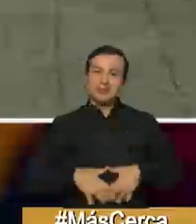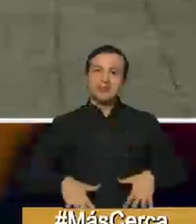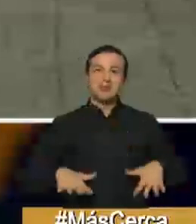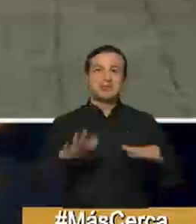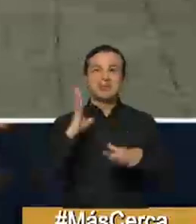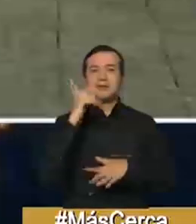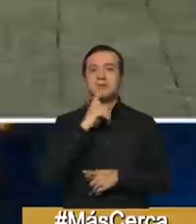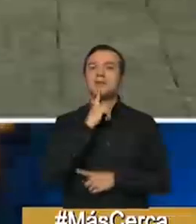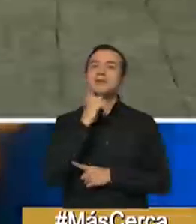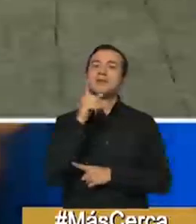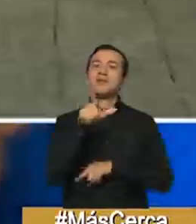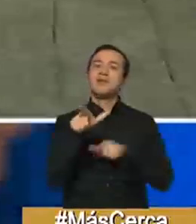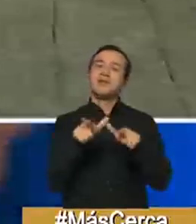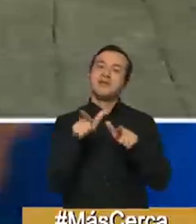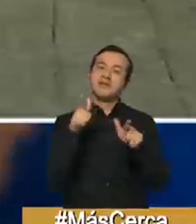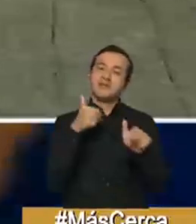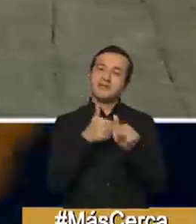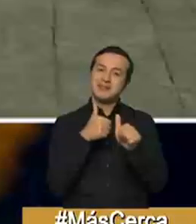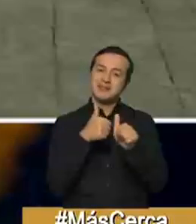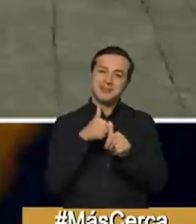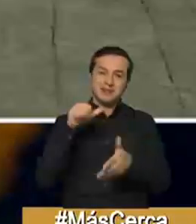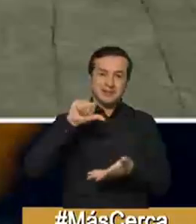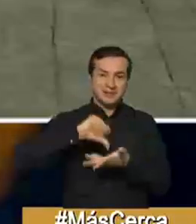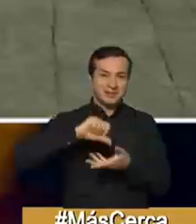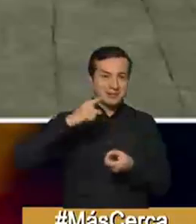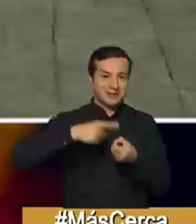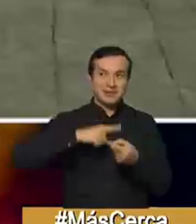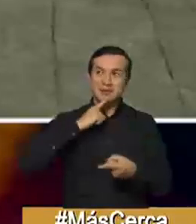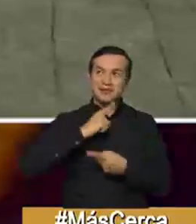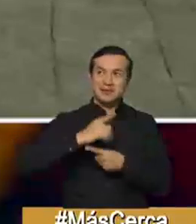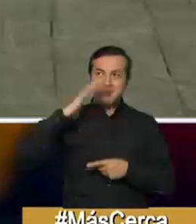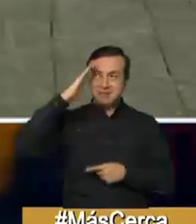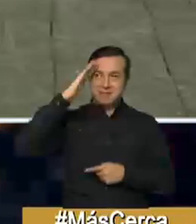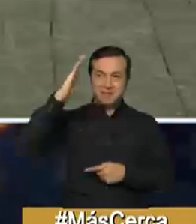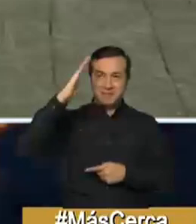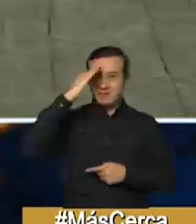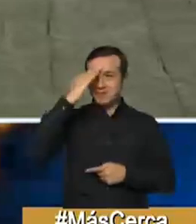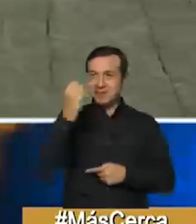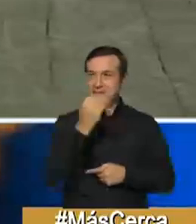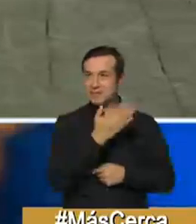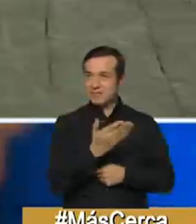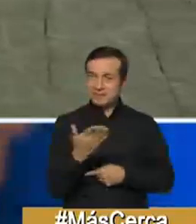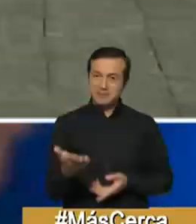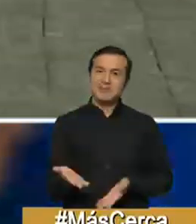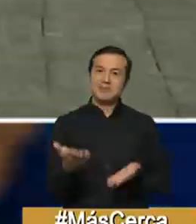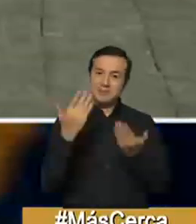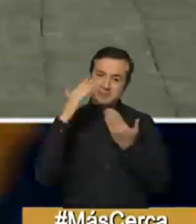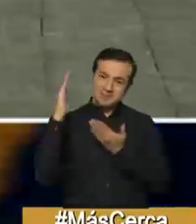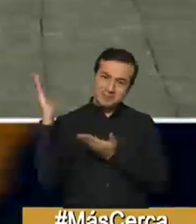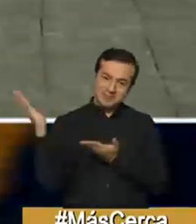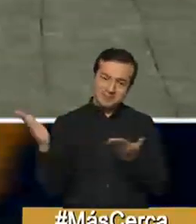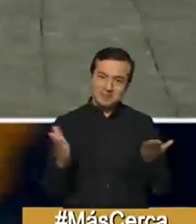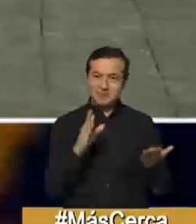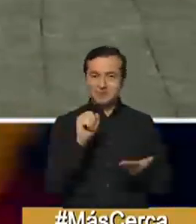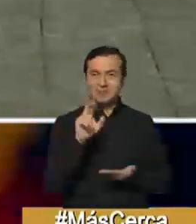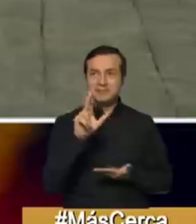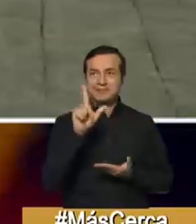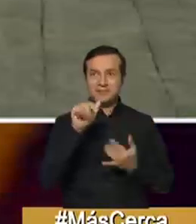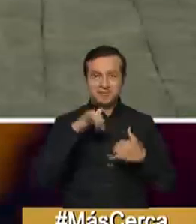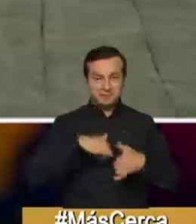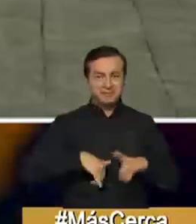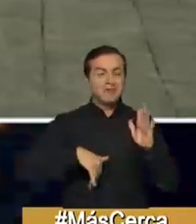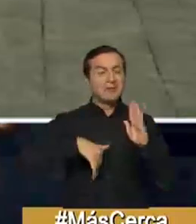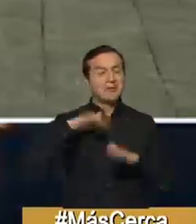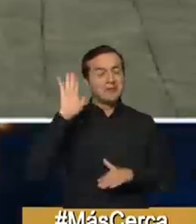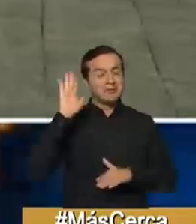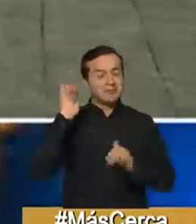este maravilloso paraíso muy cerquita de la ciudad capital. Que tengan un excelente inicio de semana. Tú continúas, Carla, desde estudios con más